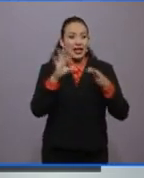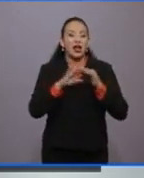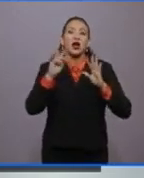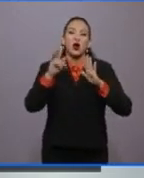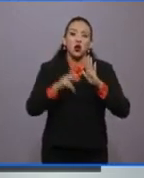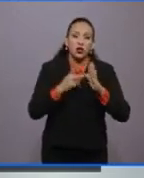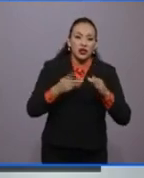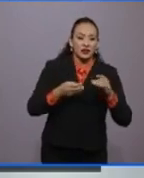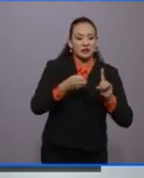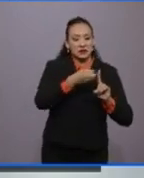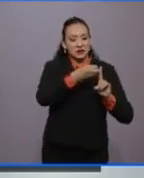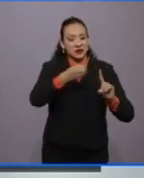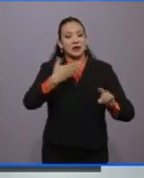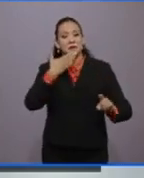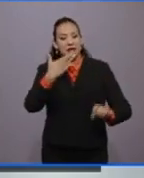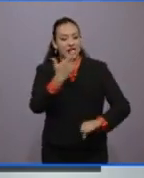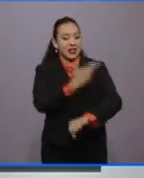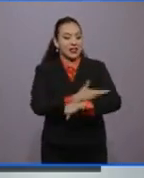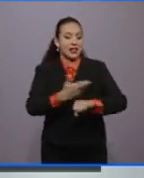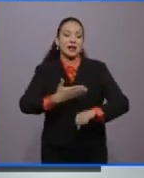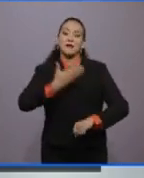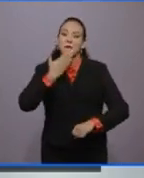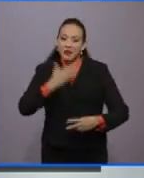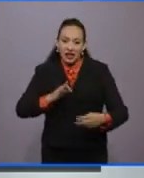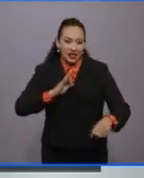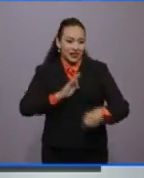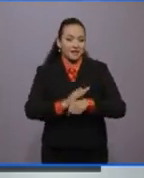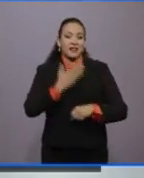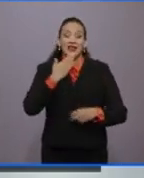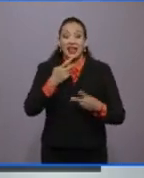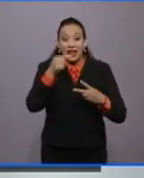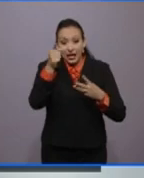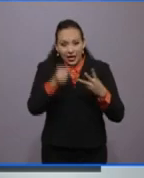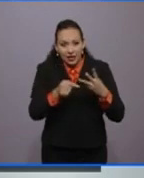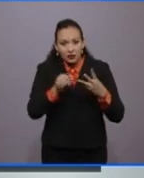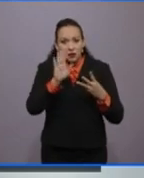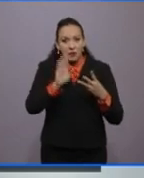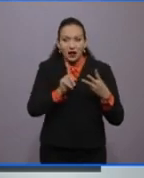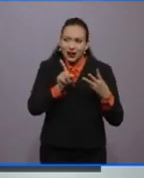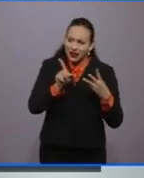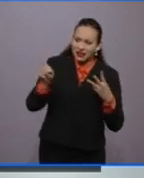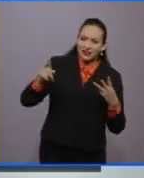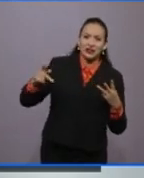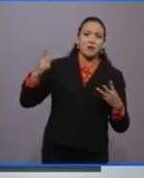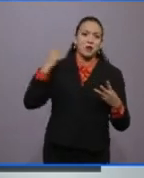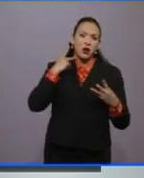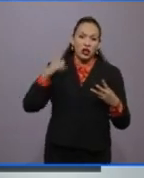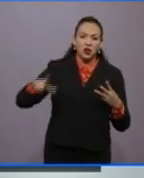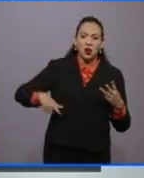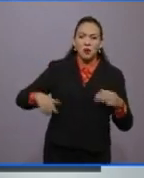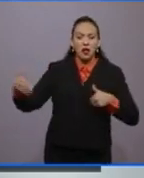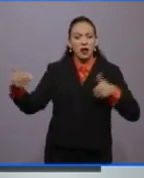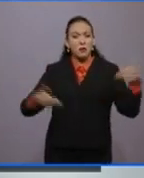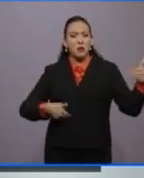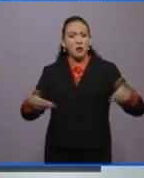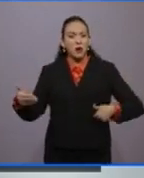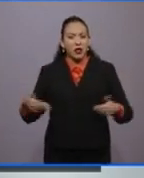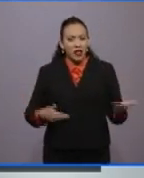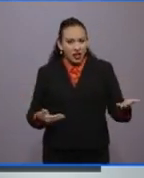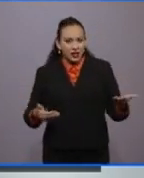de legalidad, de defensa, sea un tema incómodo para